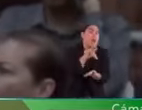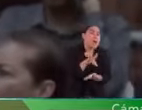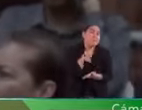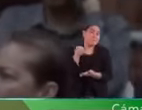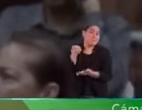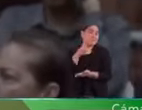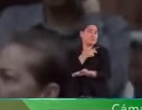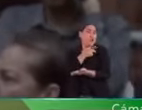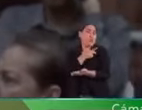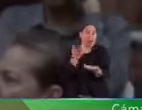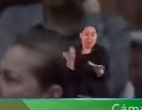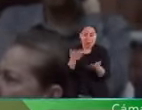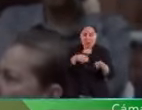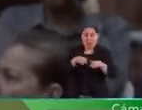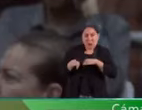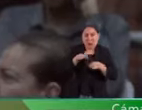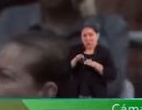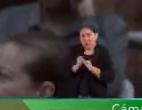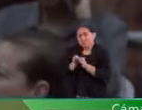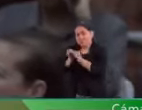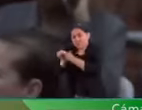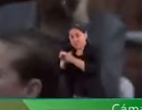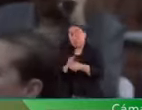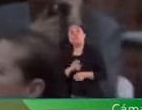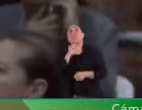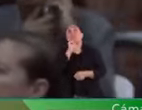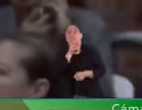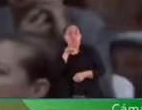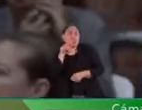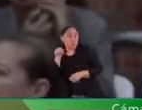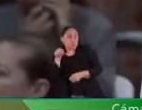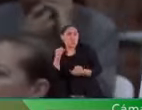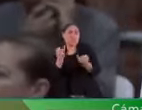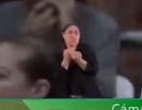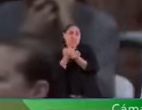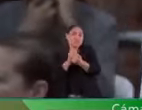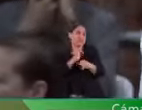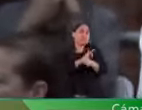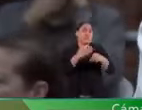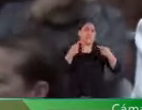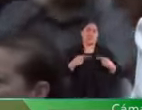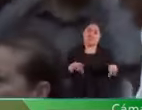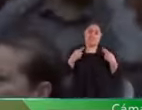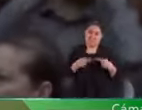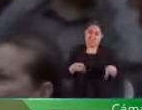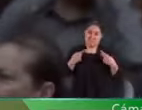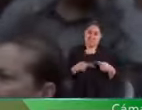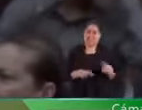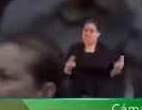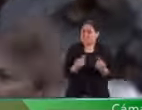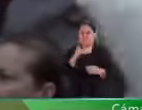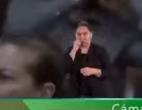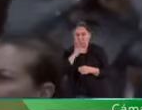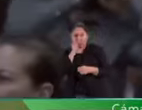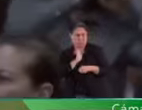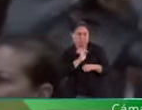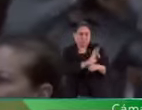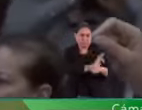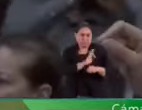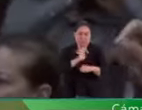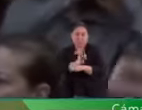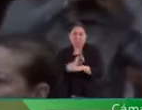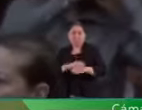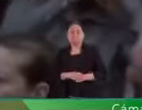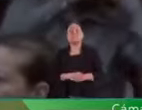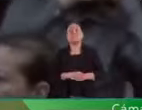independencia judicial, pero también es parte de esa justicia social que todos deberíamos de defender. Y cuando